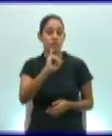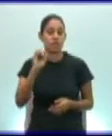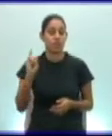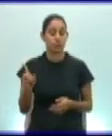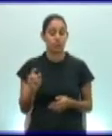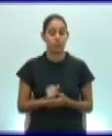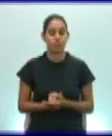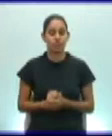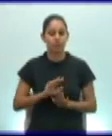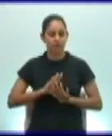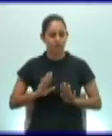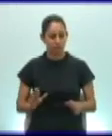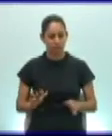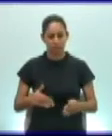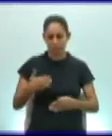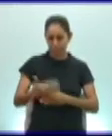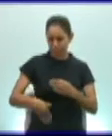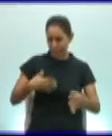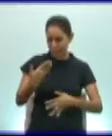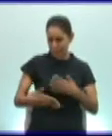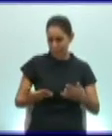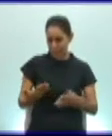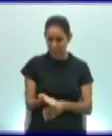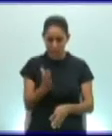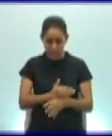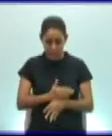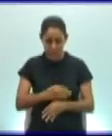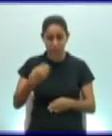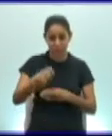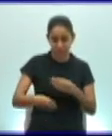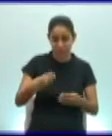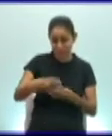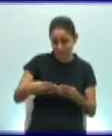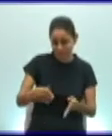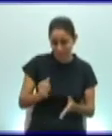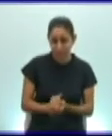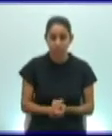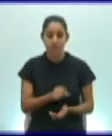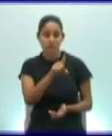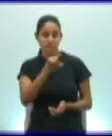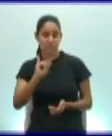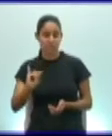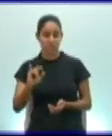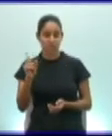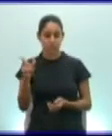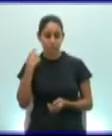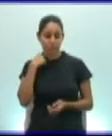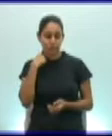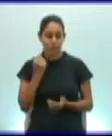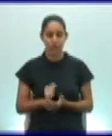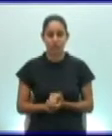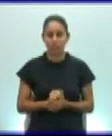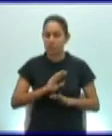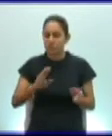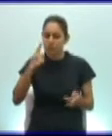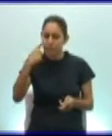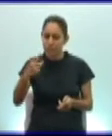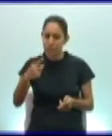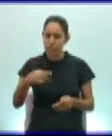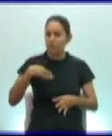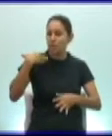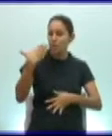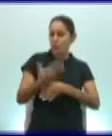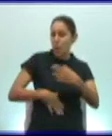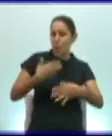era un preludio de lo que venía en este año 61. Relaciones diplomáticas, ya veníamos viendo todos los efectos económicos, cómo